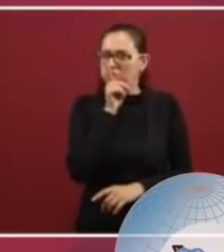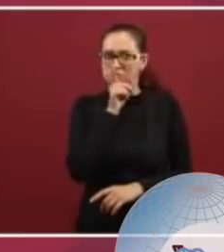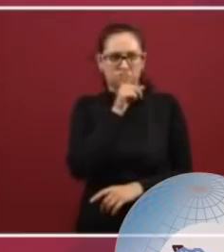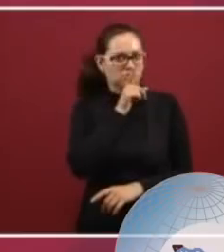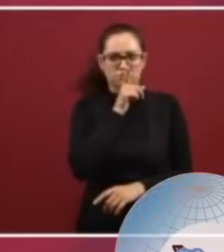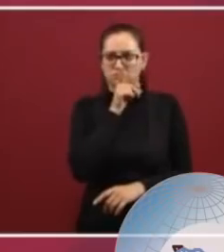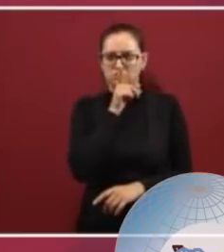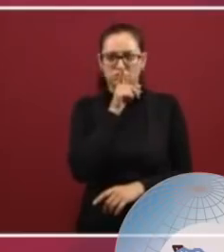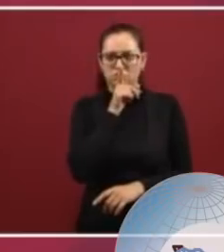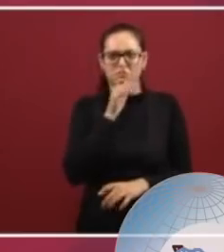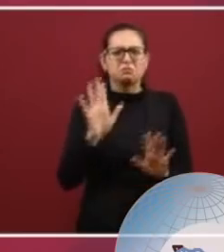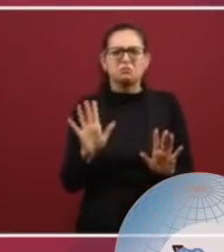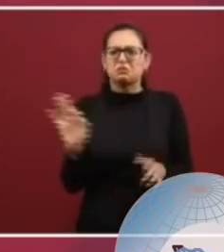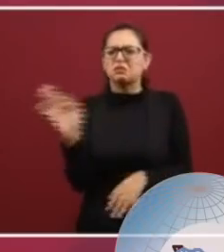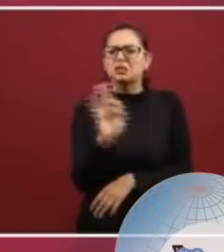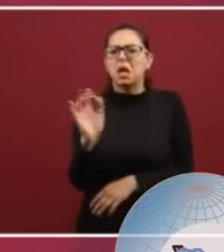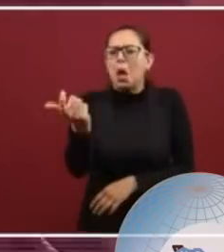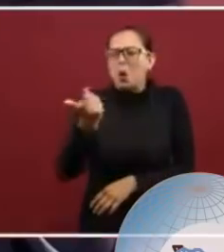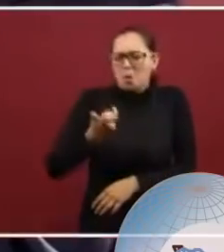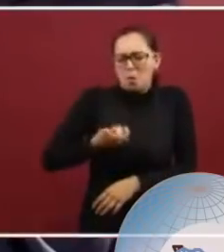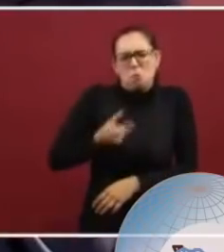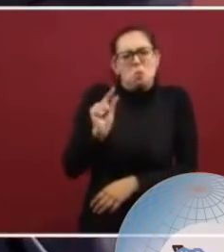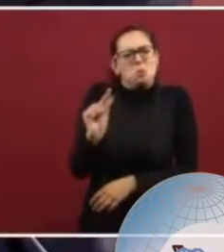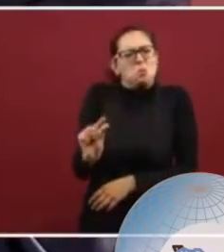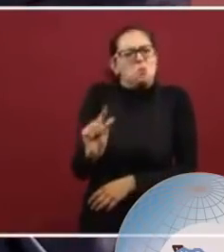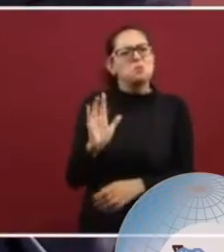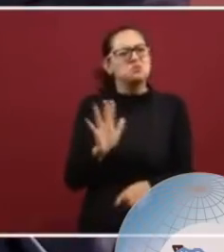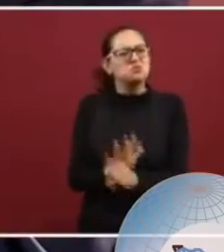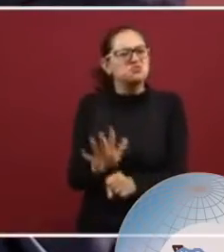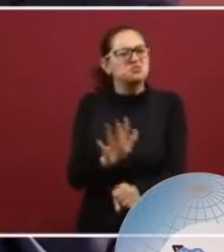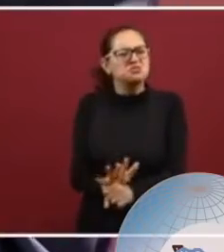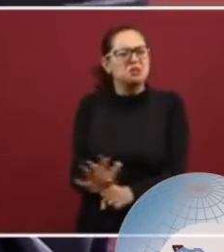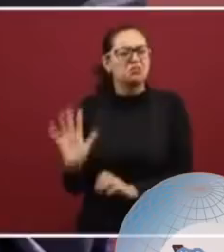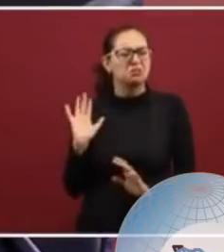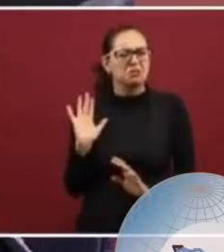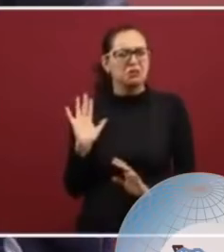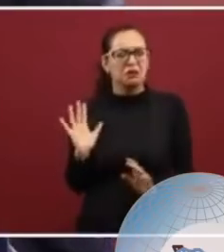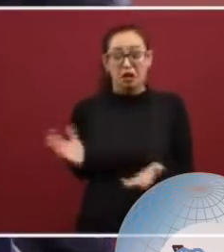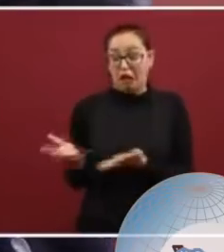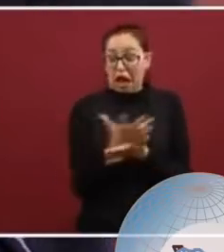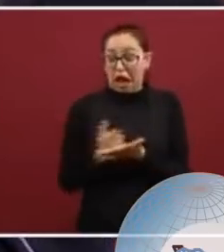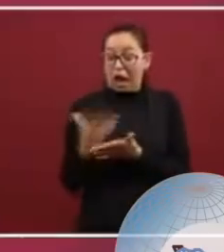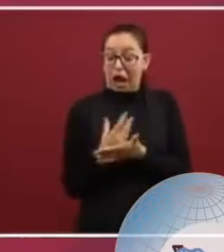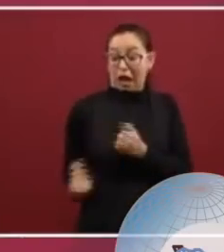obtener los costos de operación sin ganancias. Claro que la ganancia es